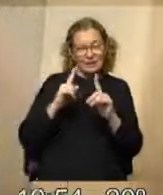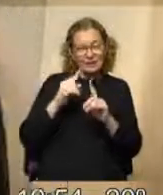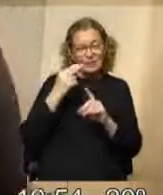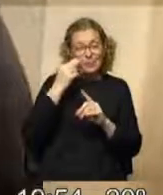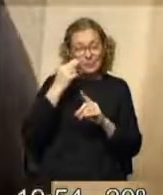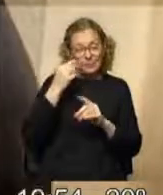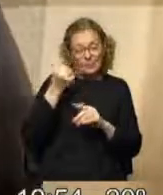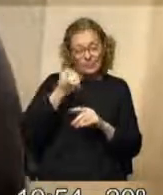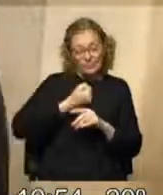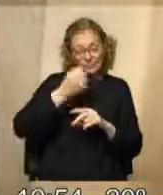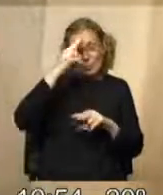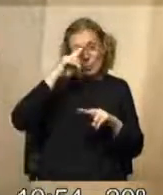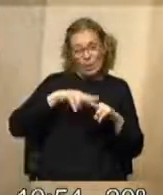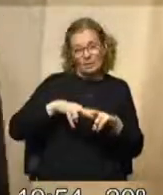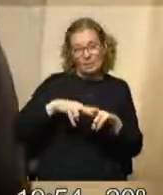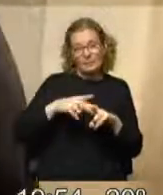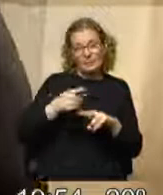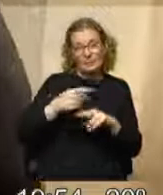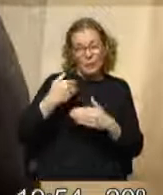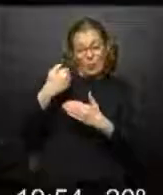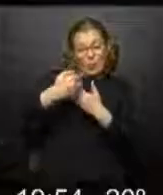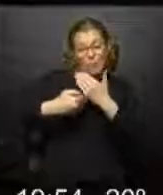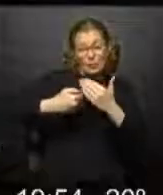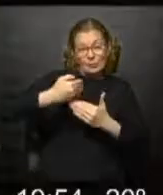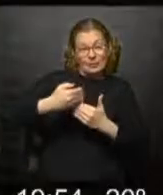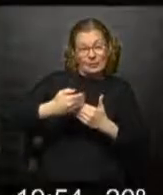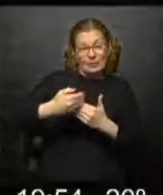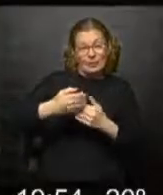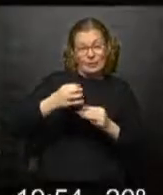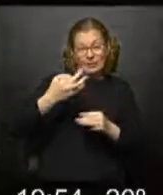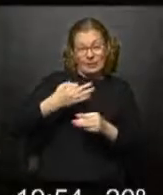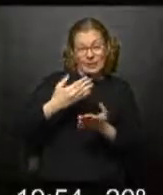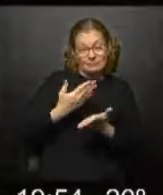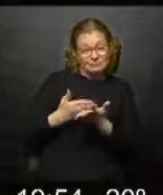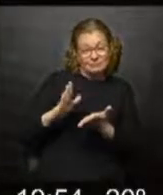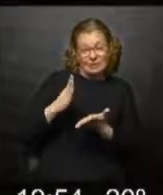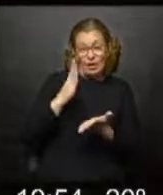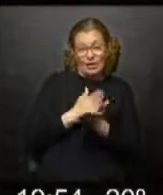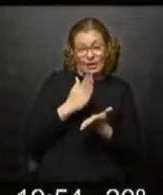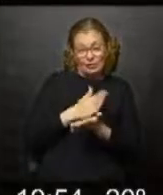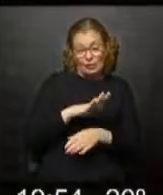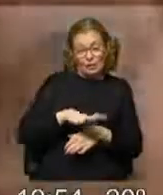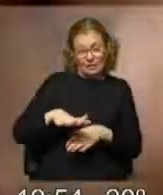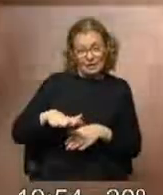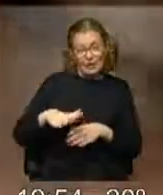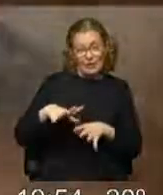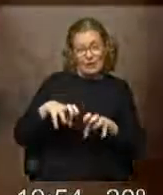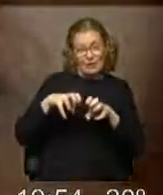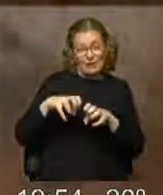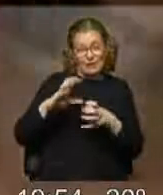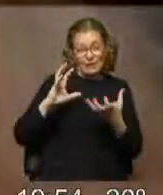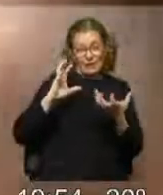es el feminicidio. O sea que nosotros tenemos un proceso, en realidad, de vulneración de derechos de esos niños y de vivir en